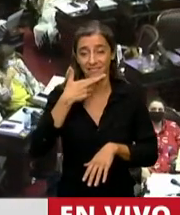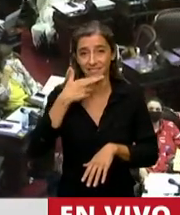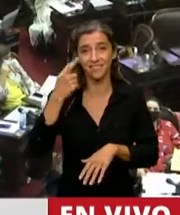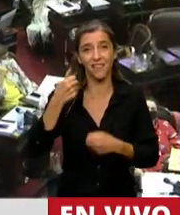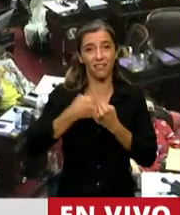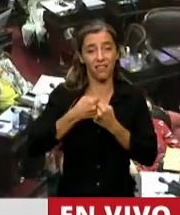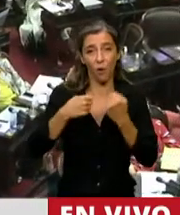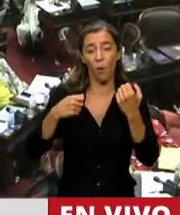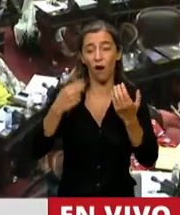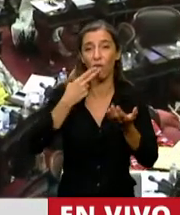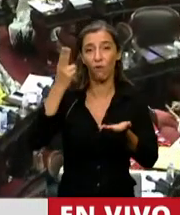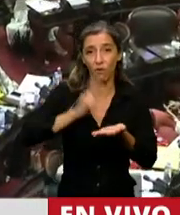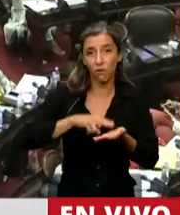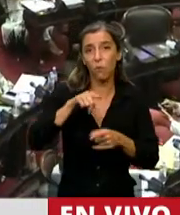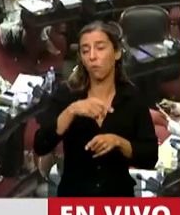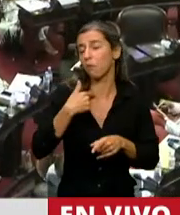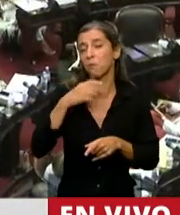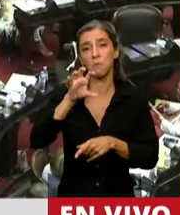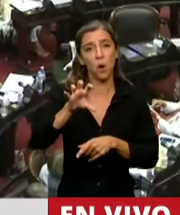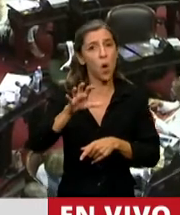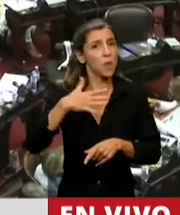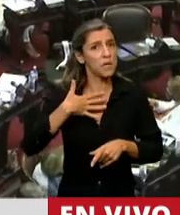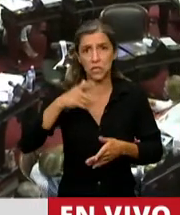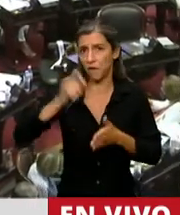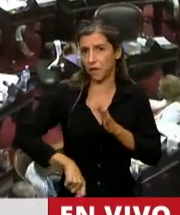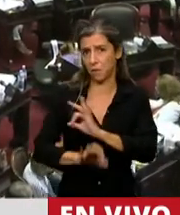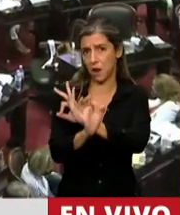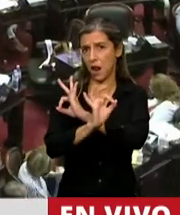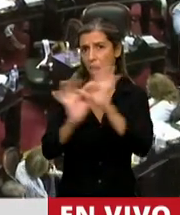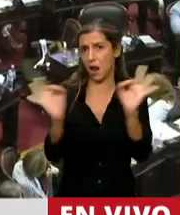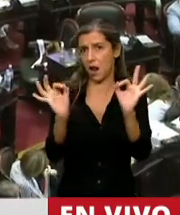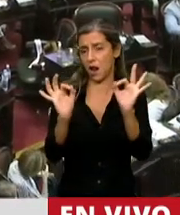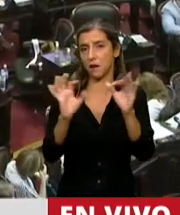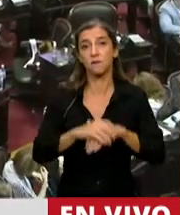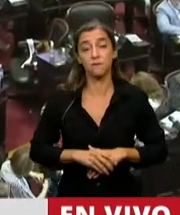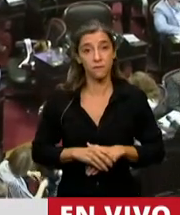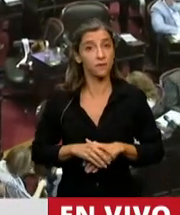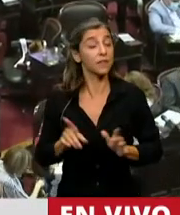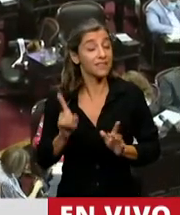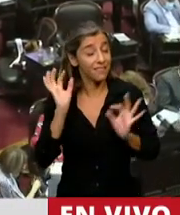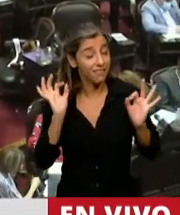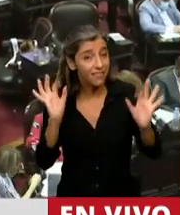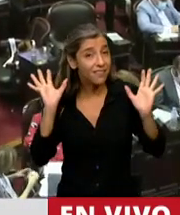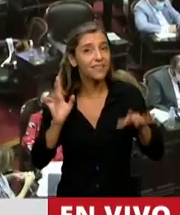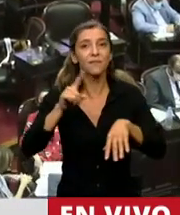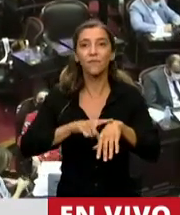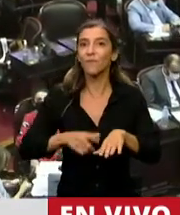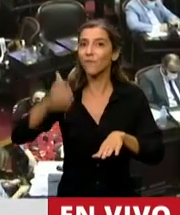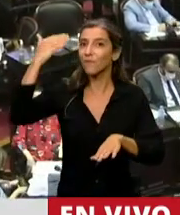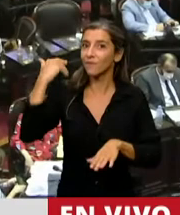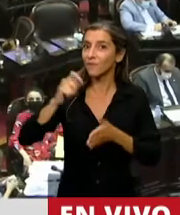San Luis fue la única que no firmó ese pacto fiscal. Y fíjese ese detalle, ese pacto fiscal fue la